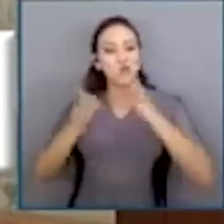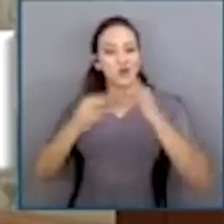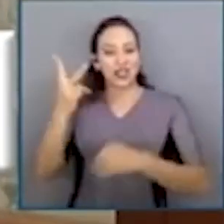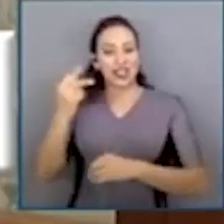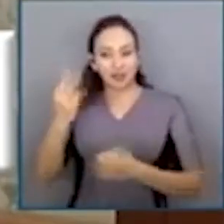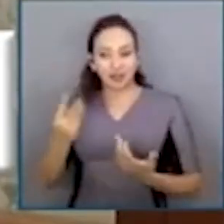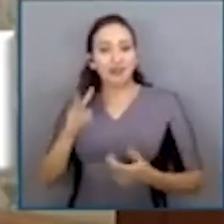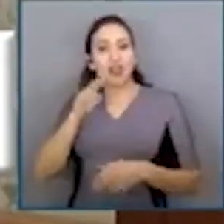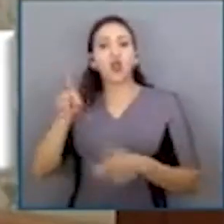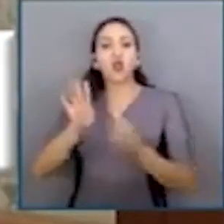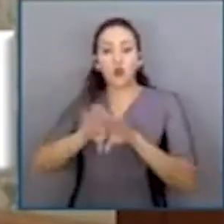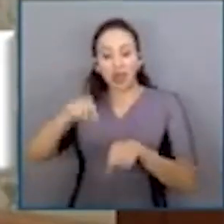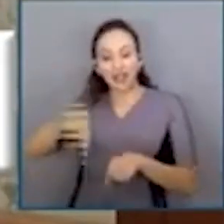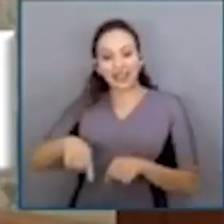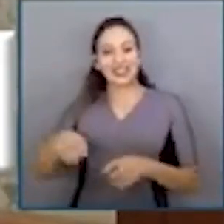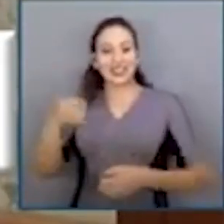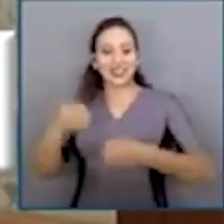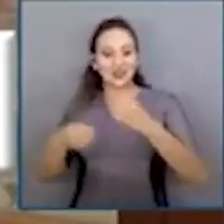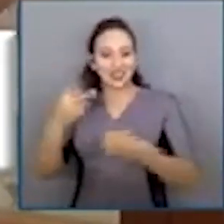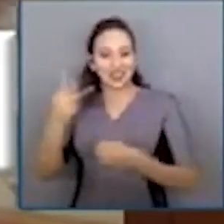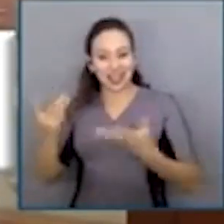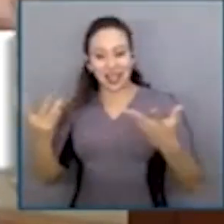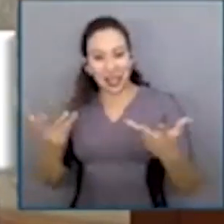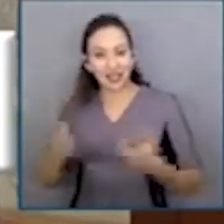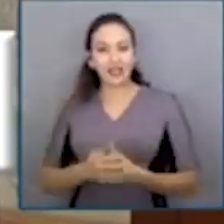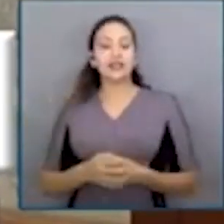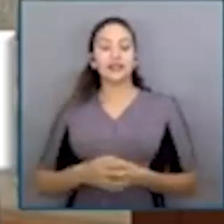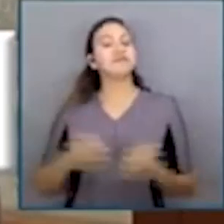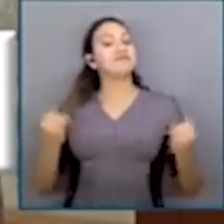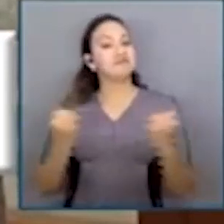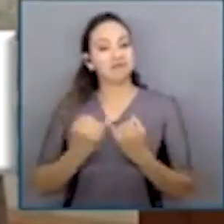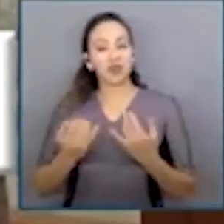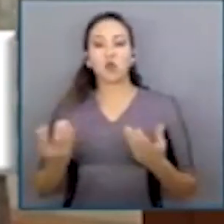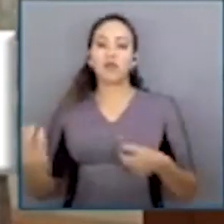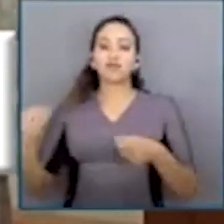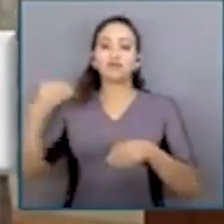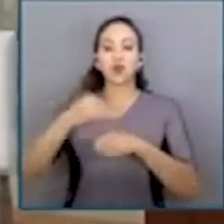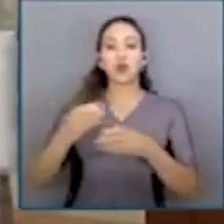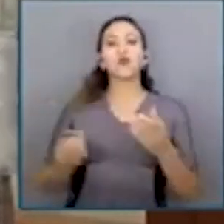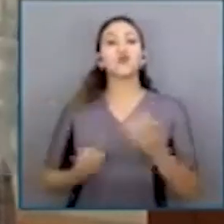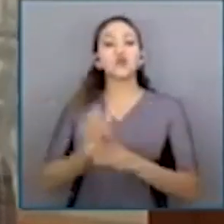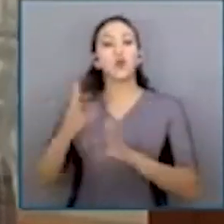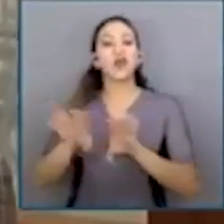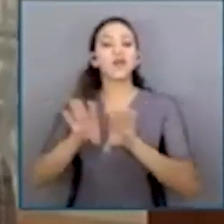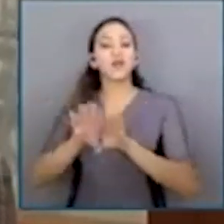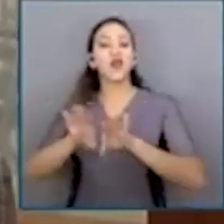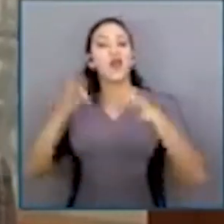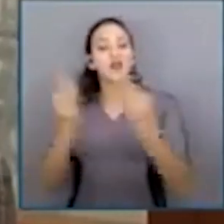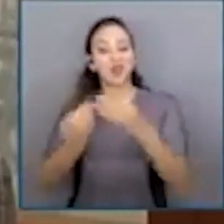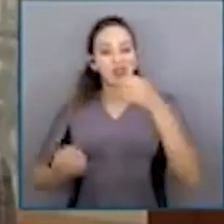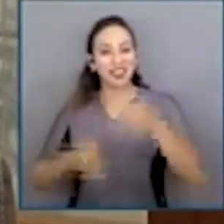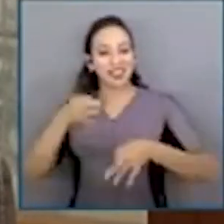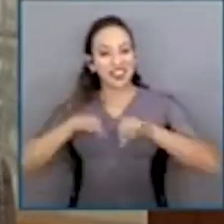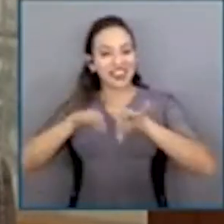TV lo decida pero también vamos a poder incorporar una tradición de televisión pública